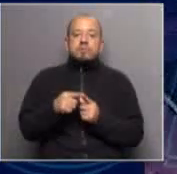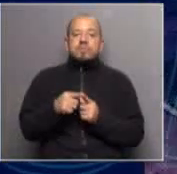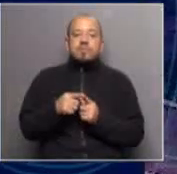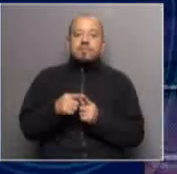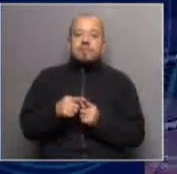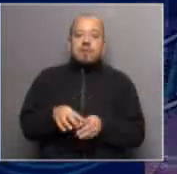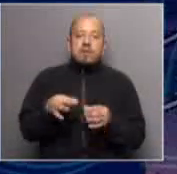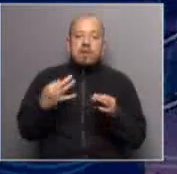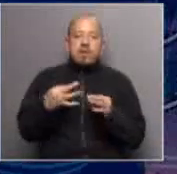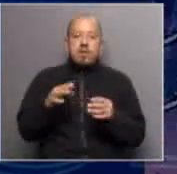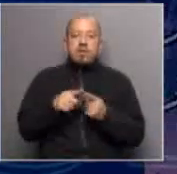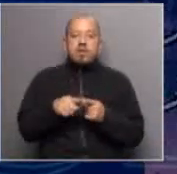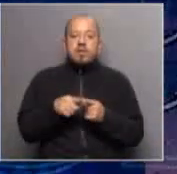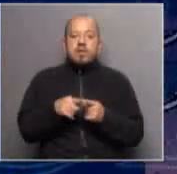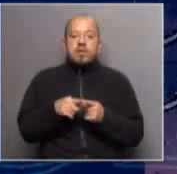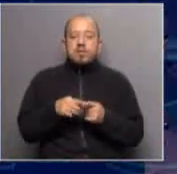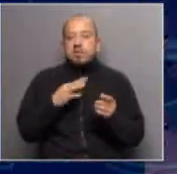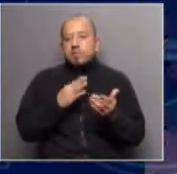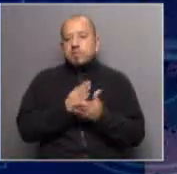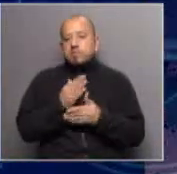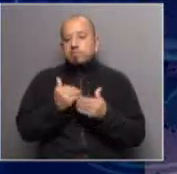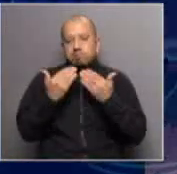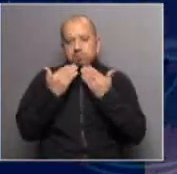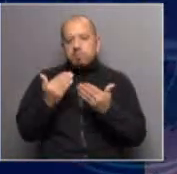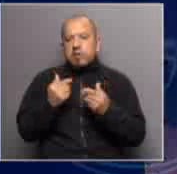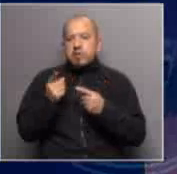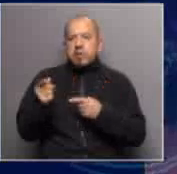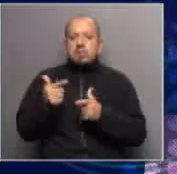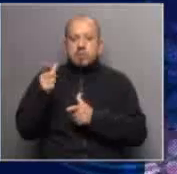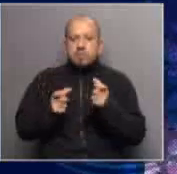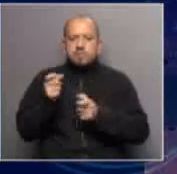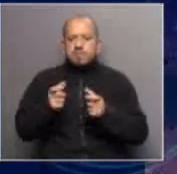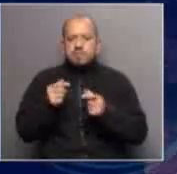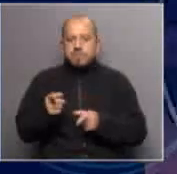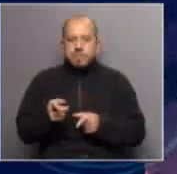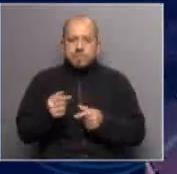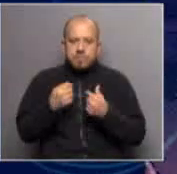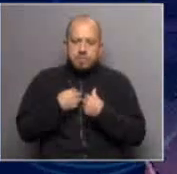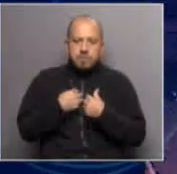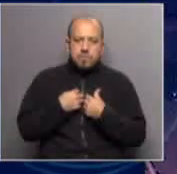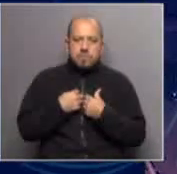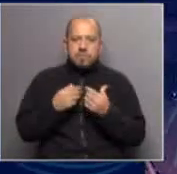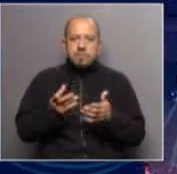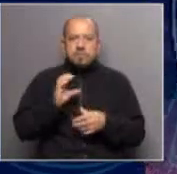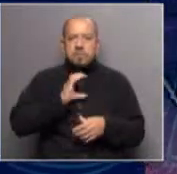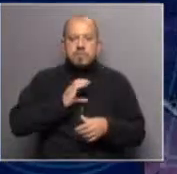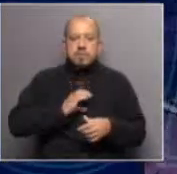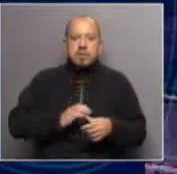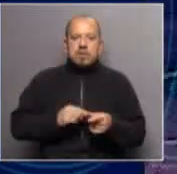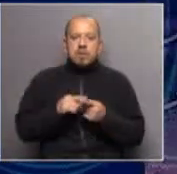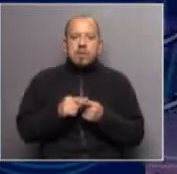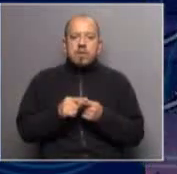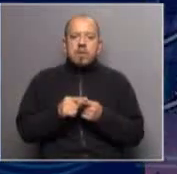verdad que la gente nos acompañó, siempre agradecidos, porque la verdad que la clientela nuestra se caracteriza